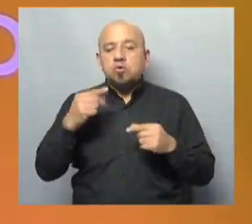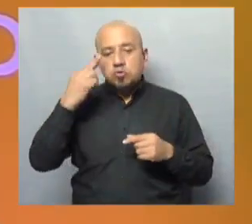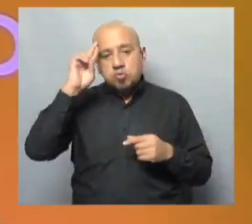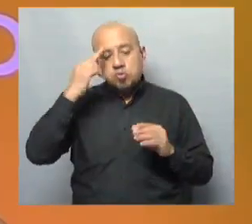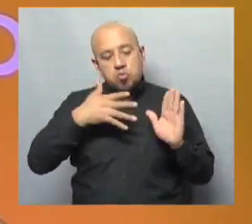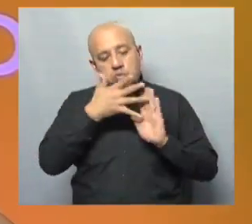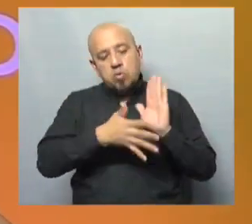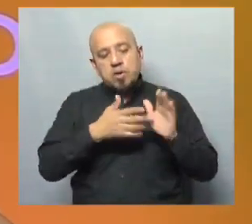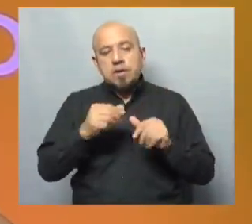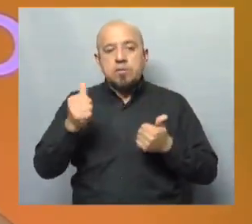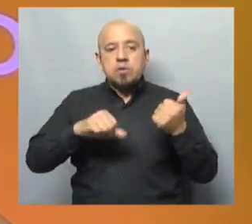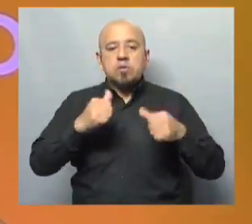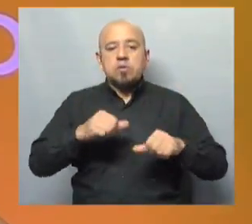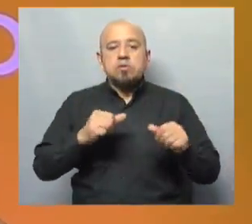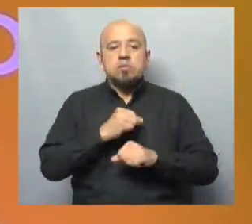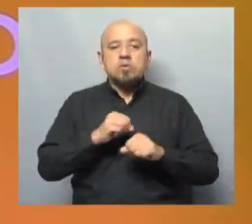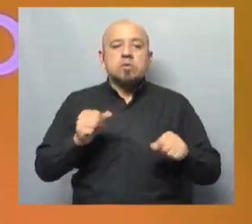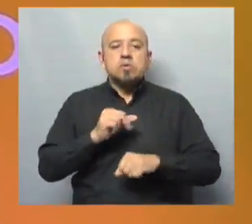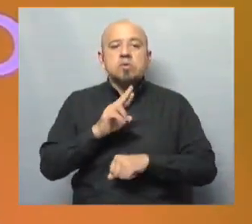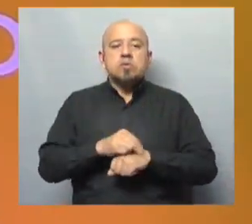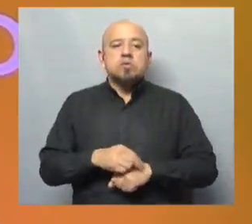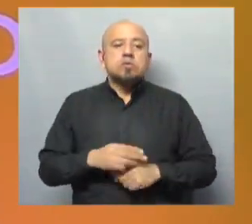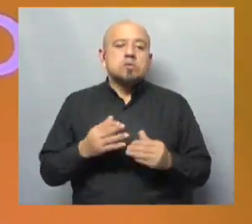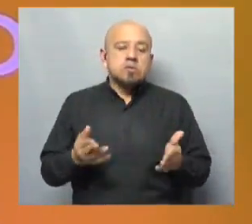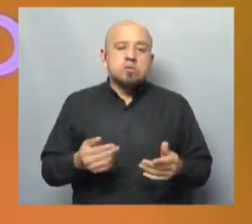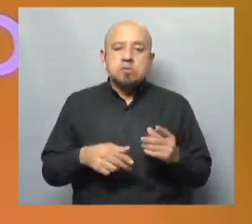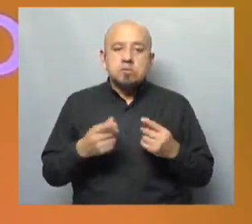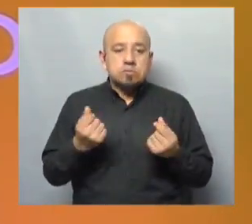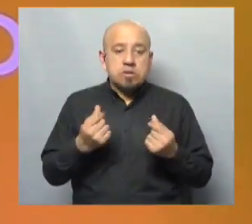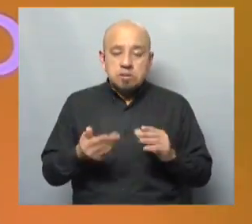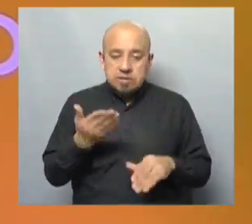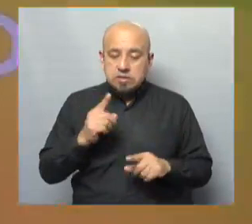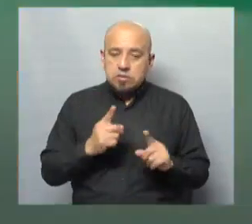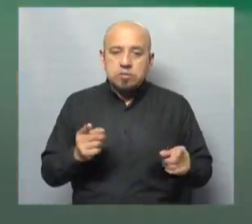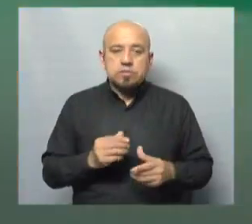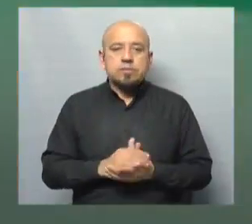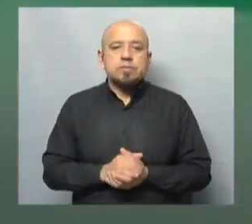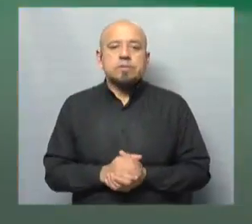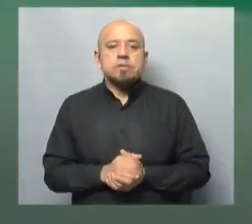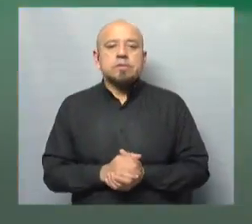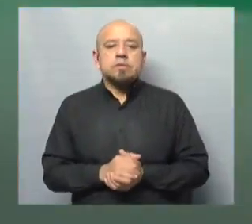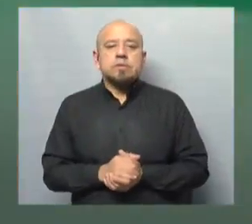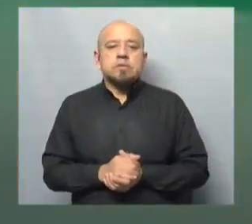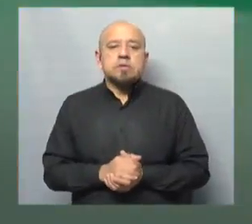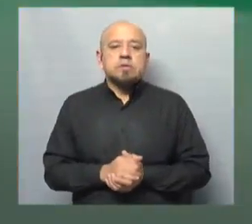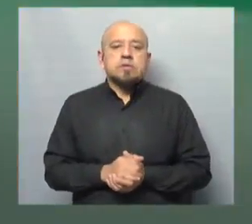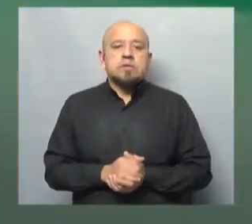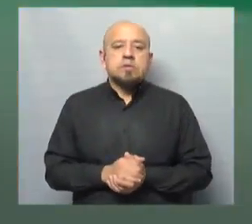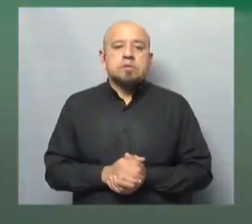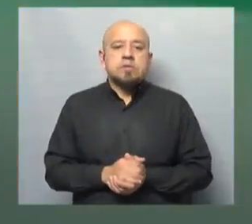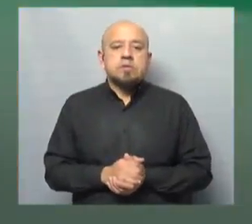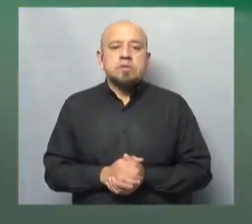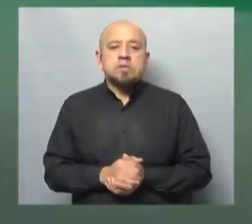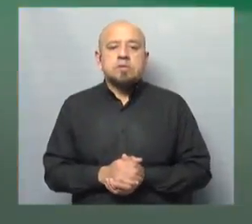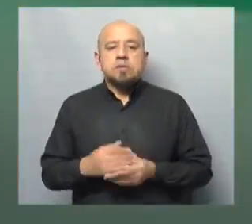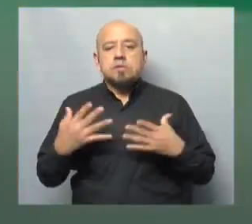país lo puedan utilizar porque es viable utilizarlos no implica un mayor gasto bueno seguimos hablando desde la